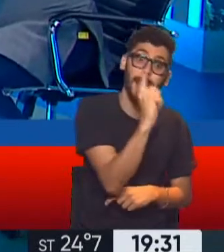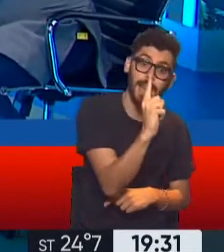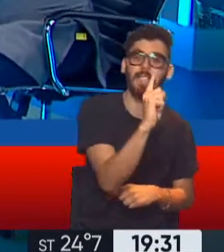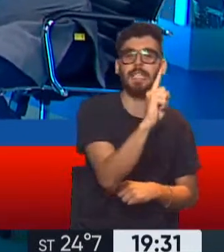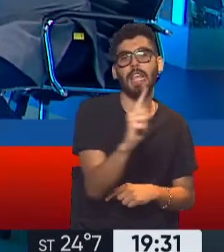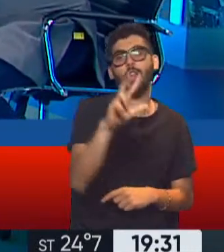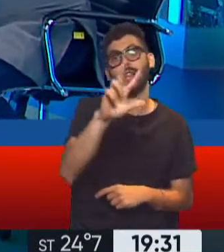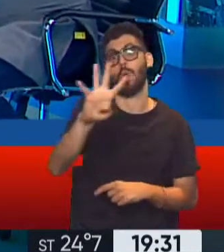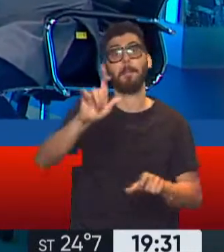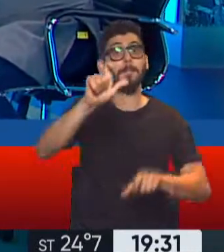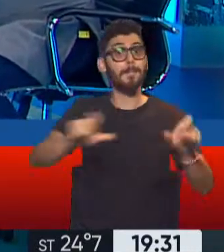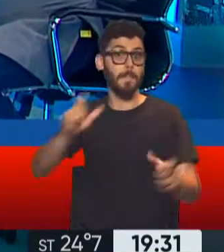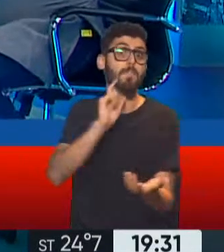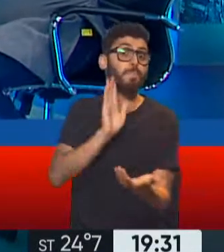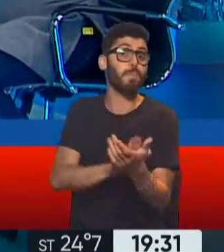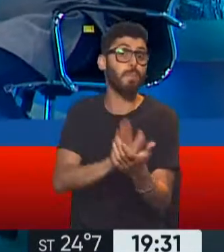24.134 pacientes.